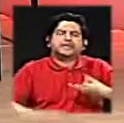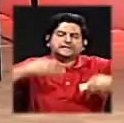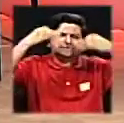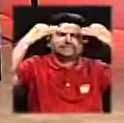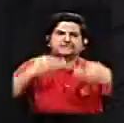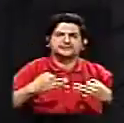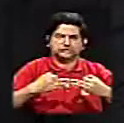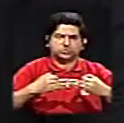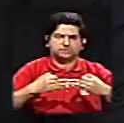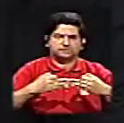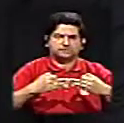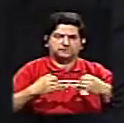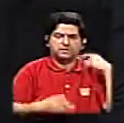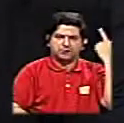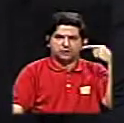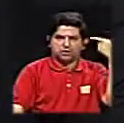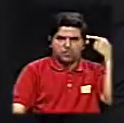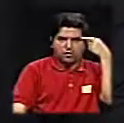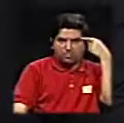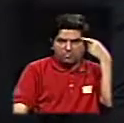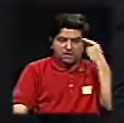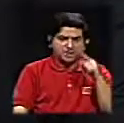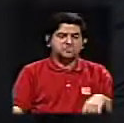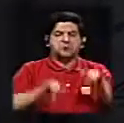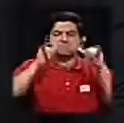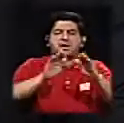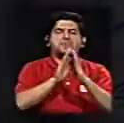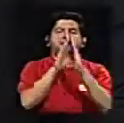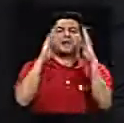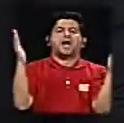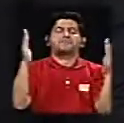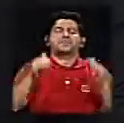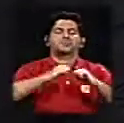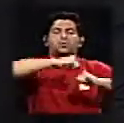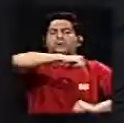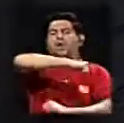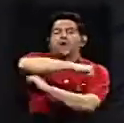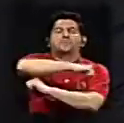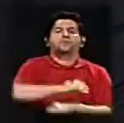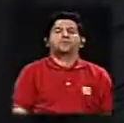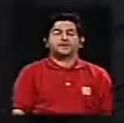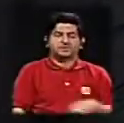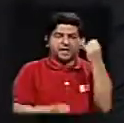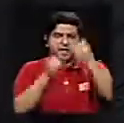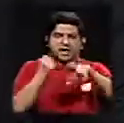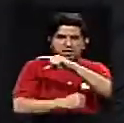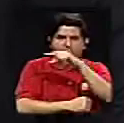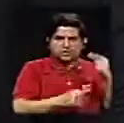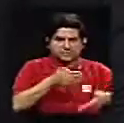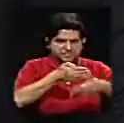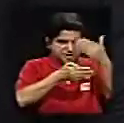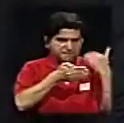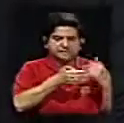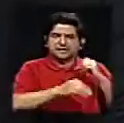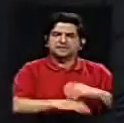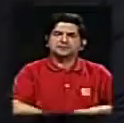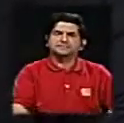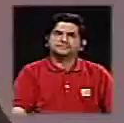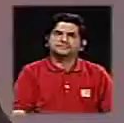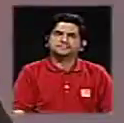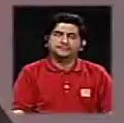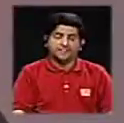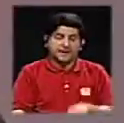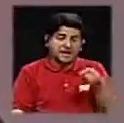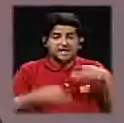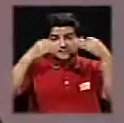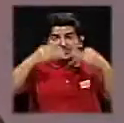decisión del gobierno de mantener abierto ese puente durante esta última semana, durante la semana que pasó? Es